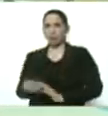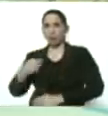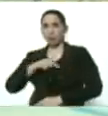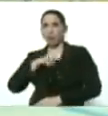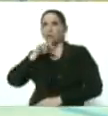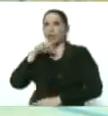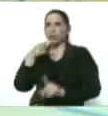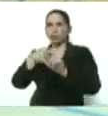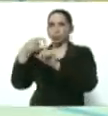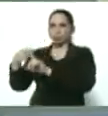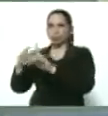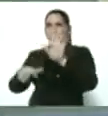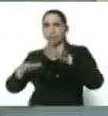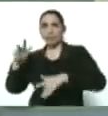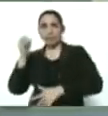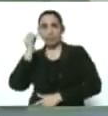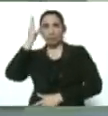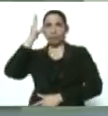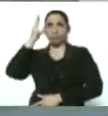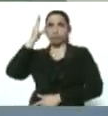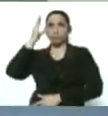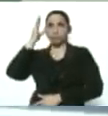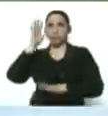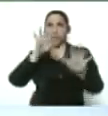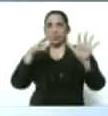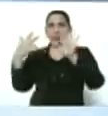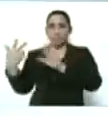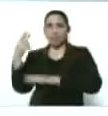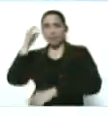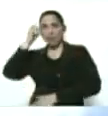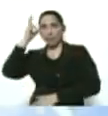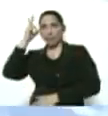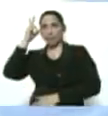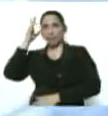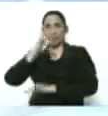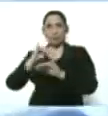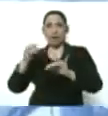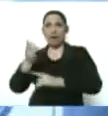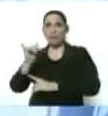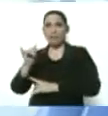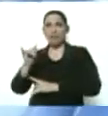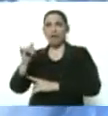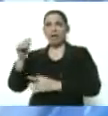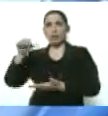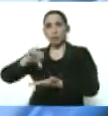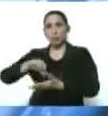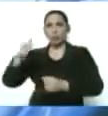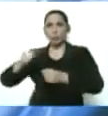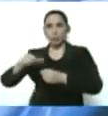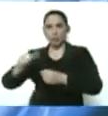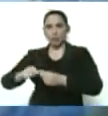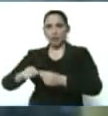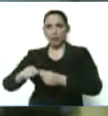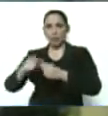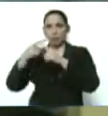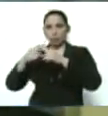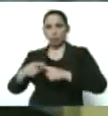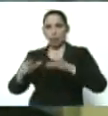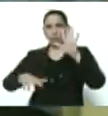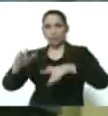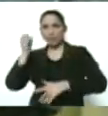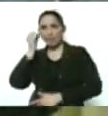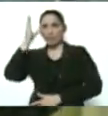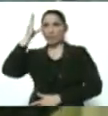estamos sumando estas 13 capacidades a las 17 capacidades que ya existían en la ciudad de Maracaibo. Son en total 13 capacidades de